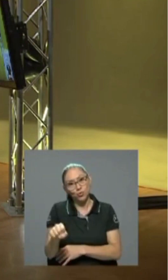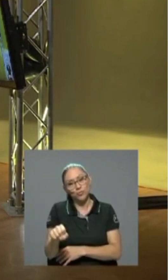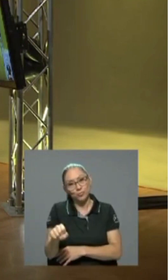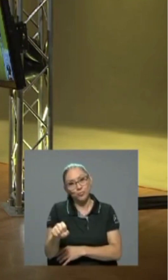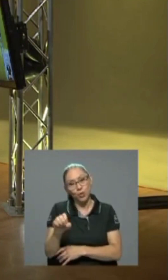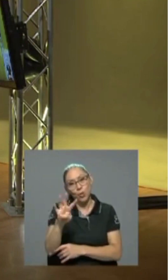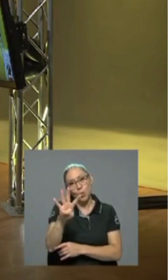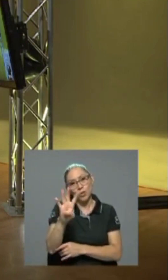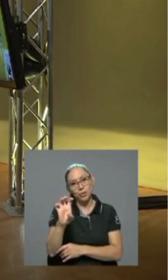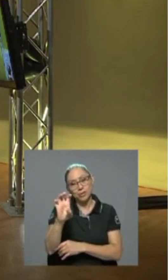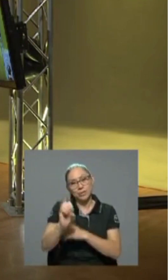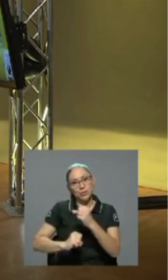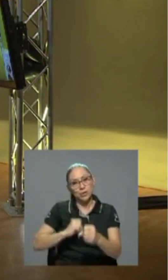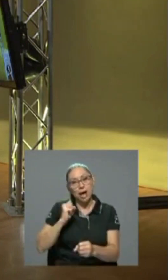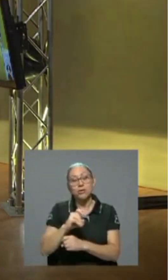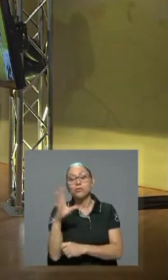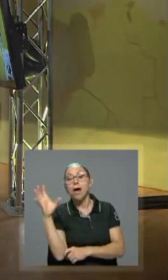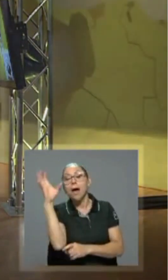que estudiar